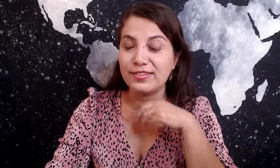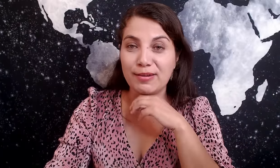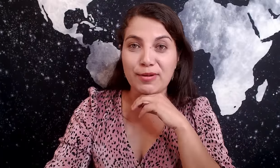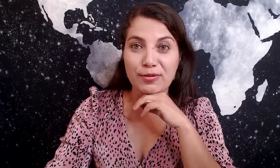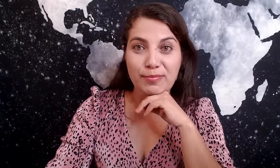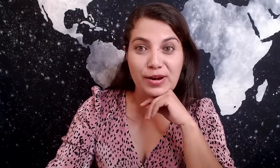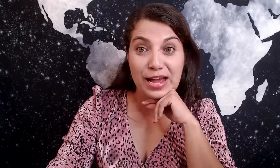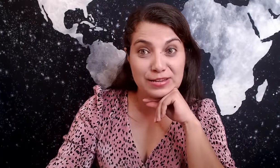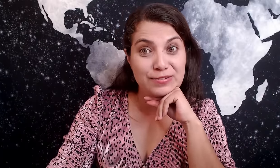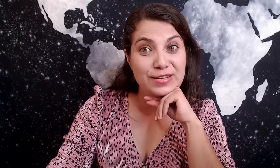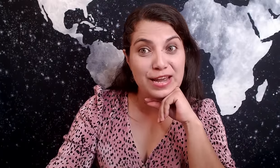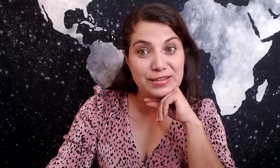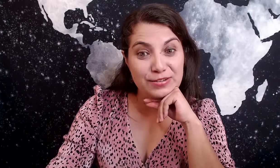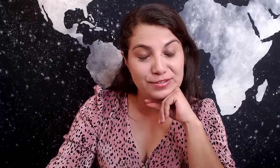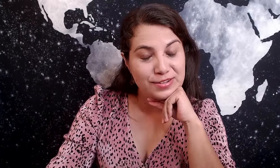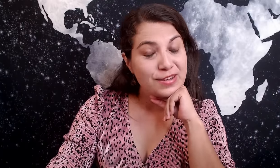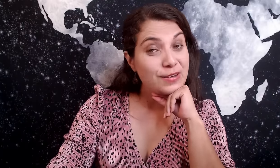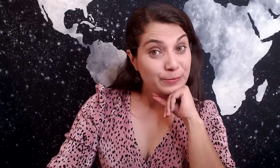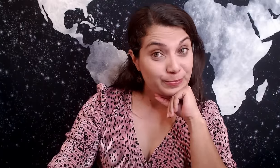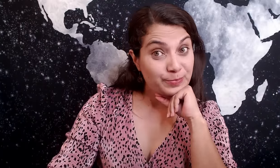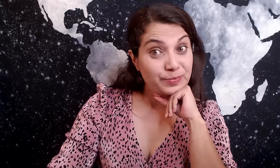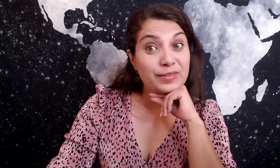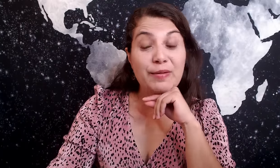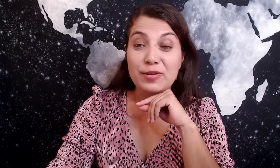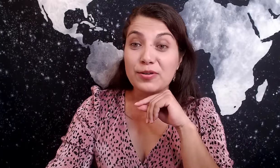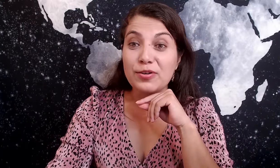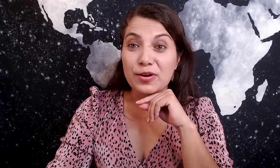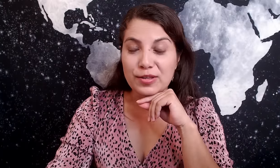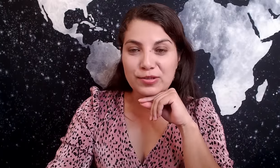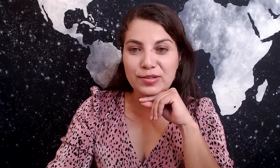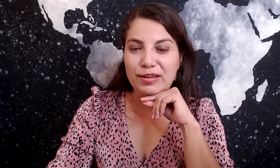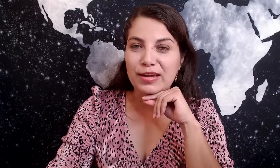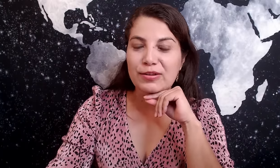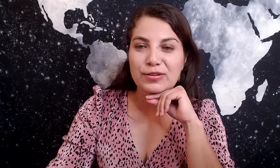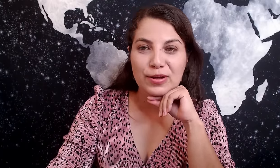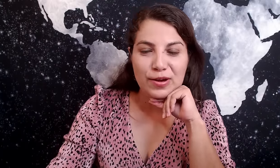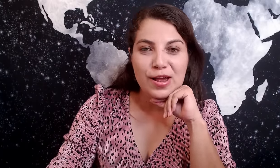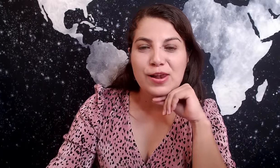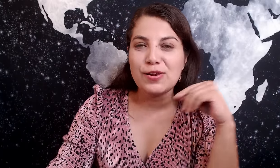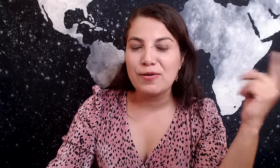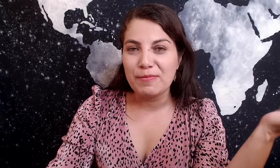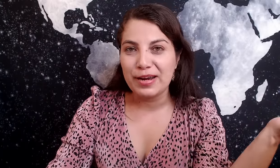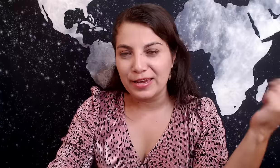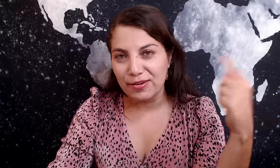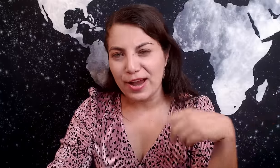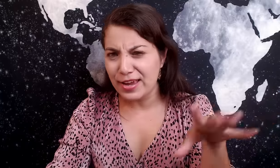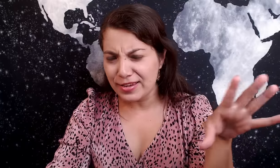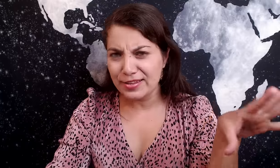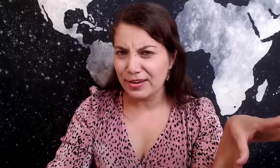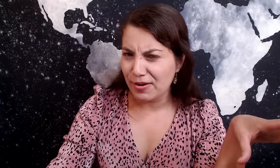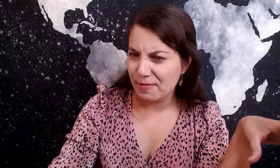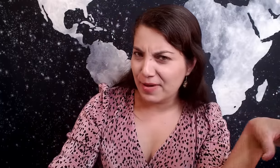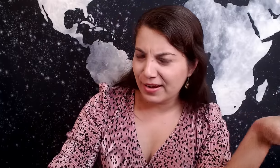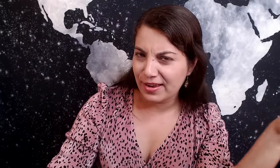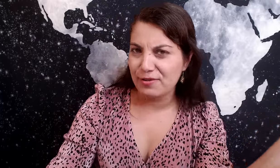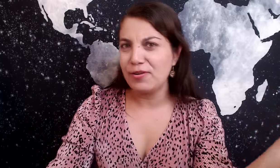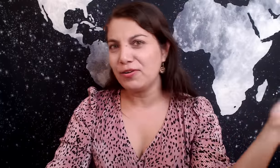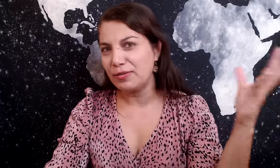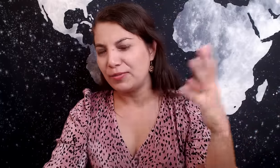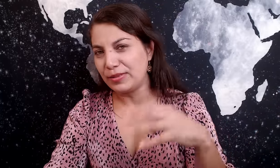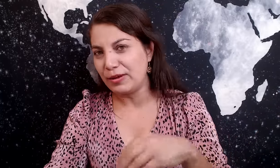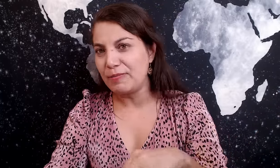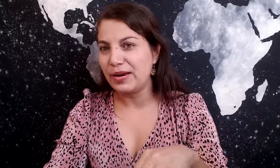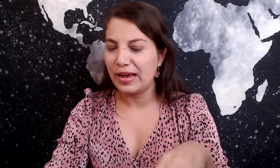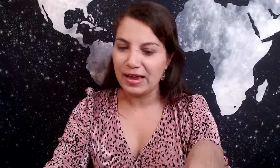aquí en El Salvador por años y años. También nos dio eso. ¿Y sabes qué nos dio? Los mareros. Allá iniciaron las maras y